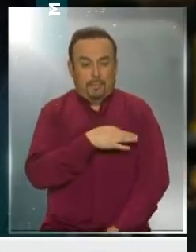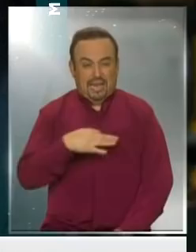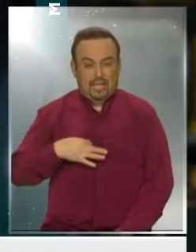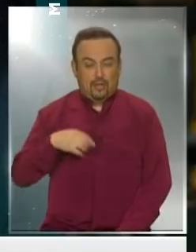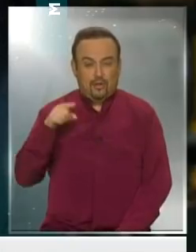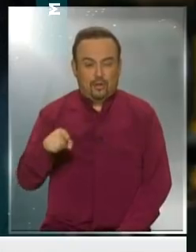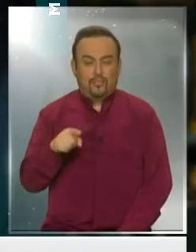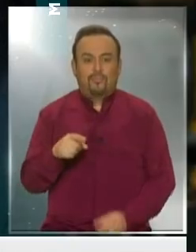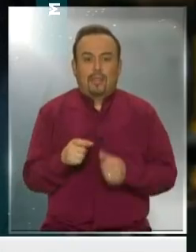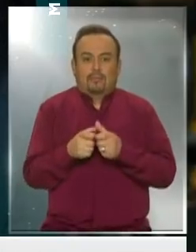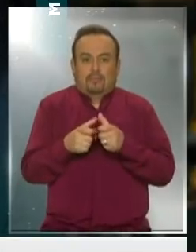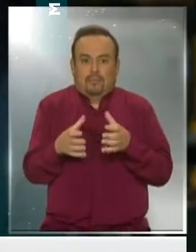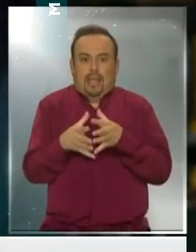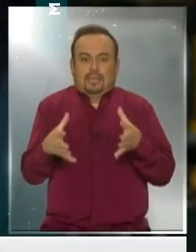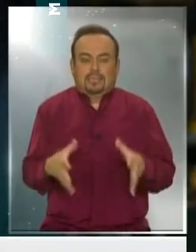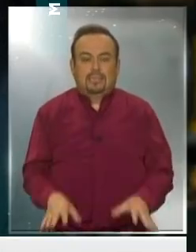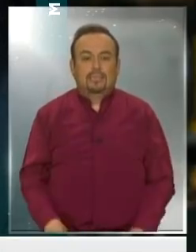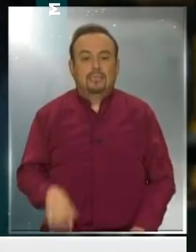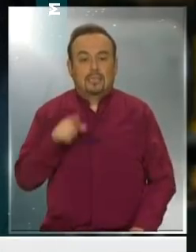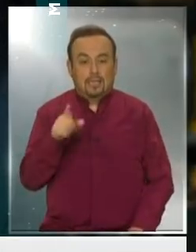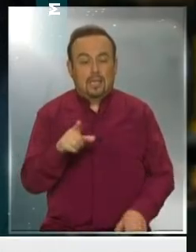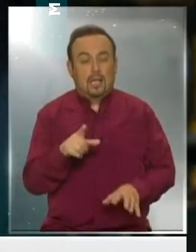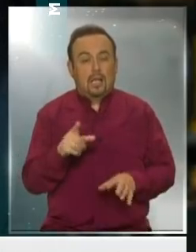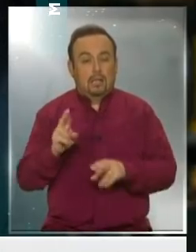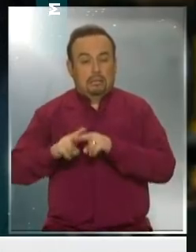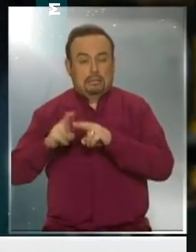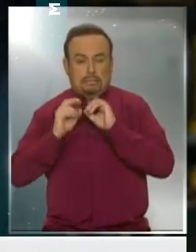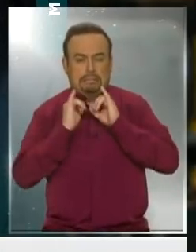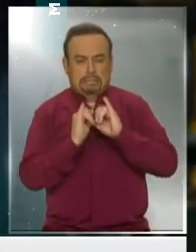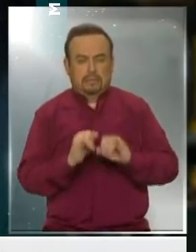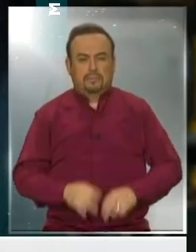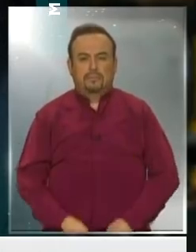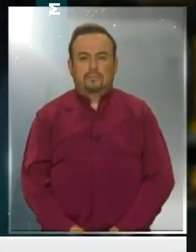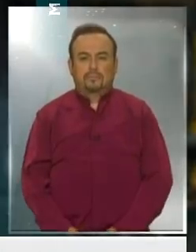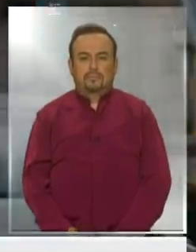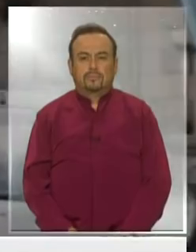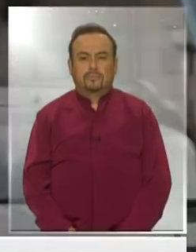Johnson vayan creciendo también. Nuestra compañera Soledad Agüero tiene los detalles.